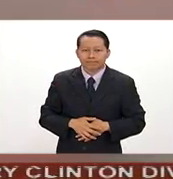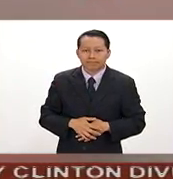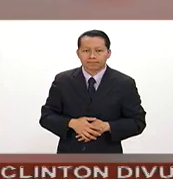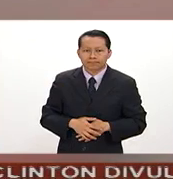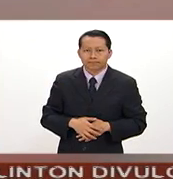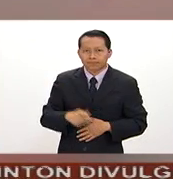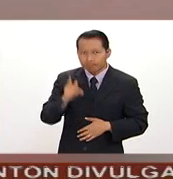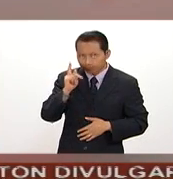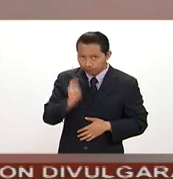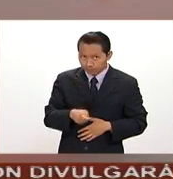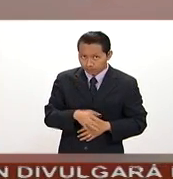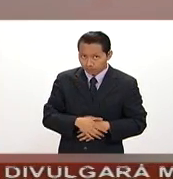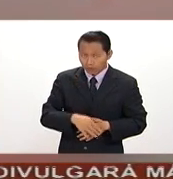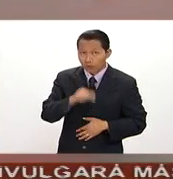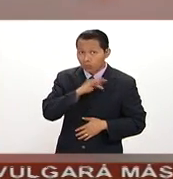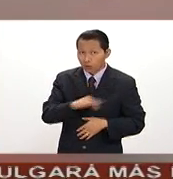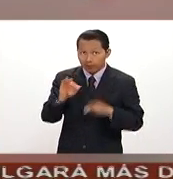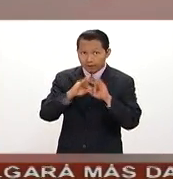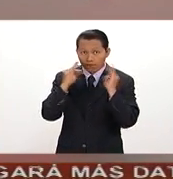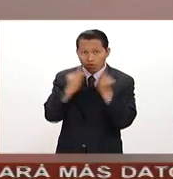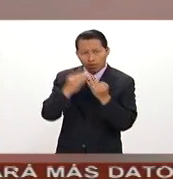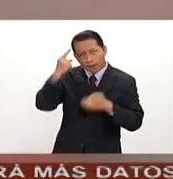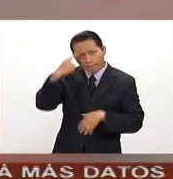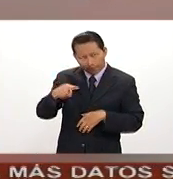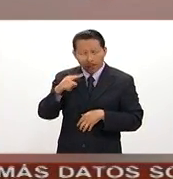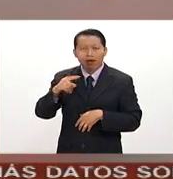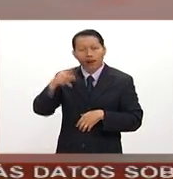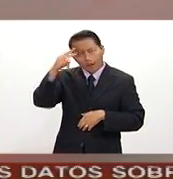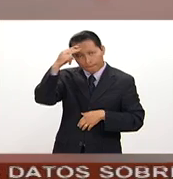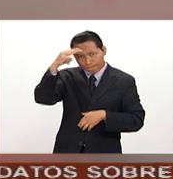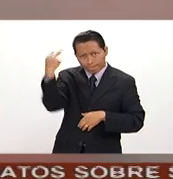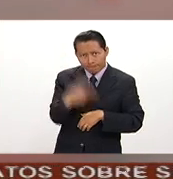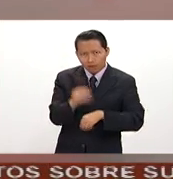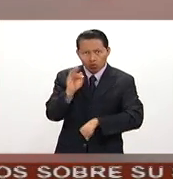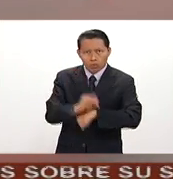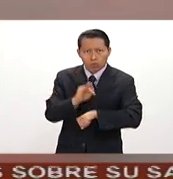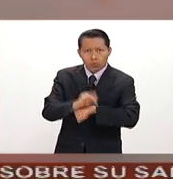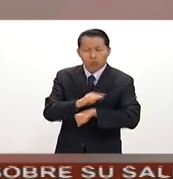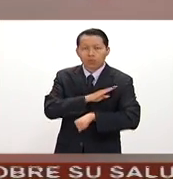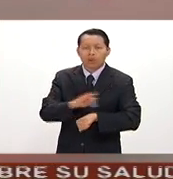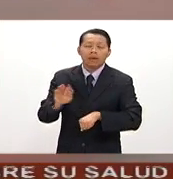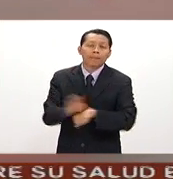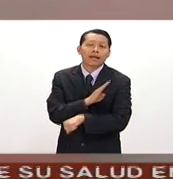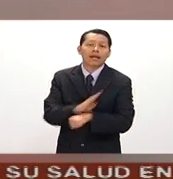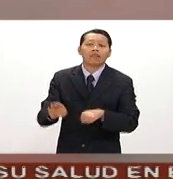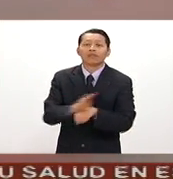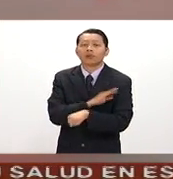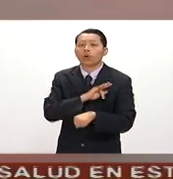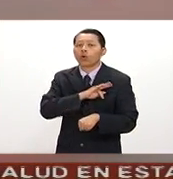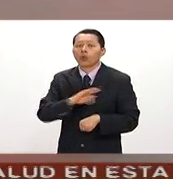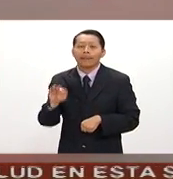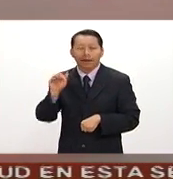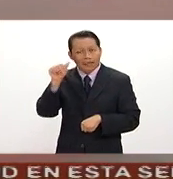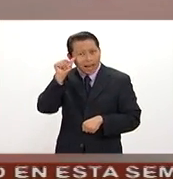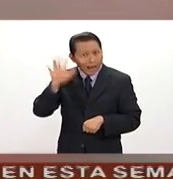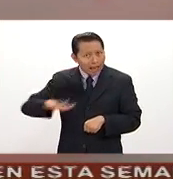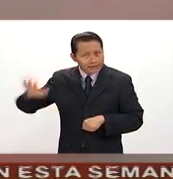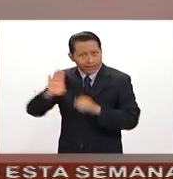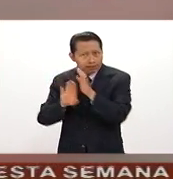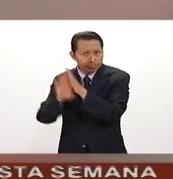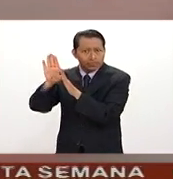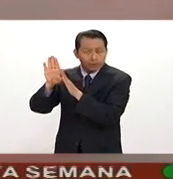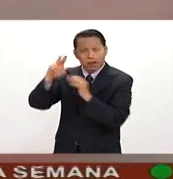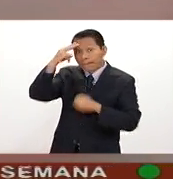El TPP es el mecanismo que permitirá a nuestro país beneficiarse del ascenso asiático. Si México